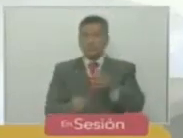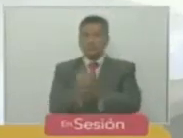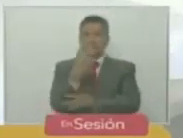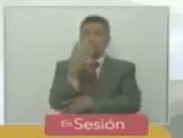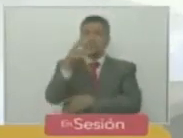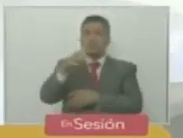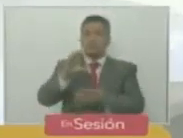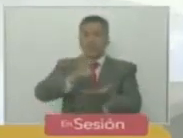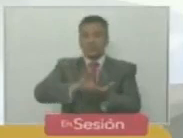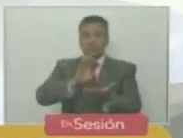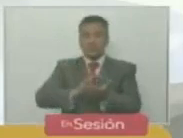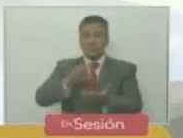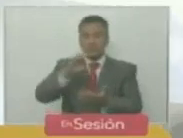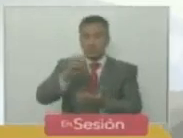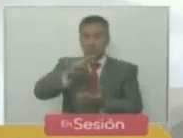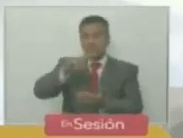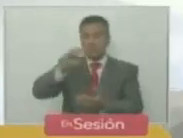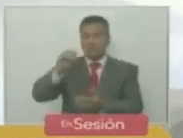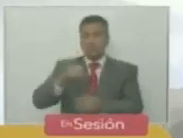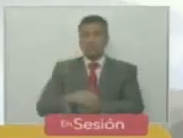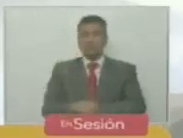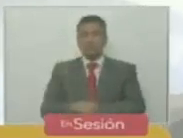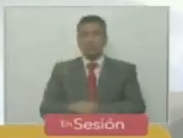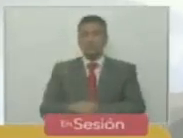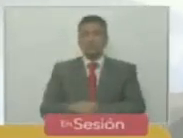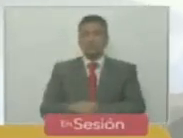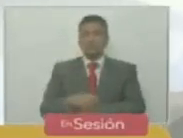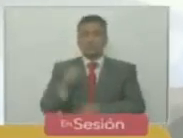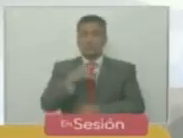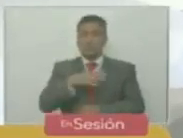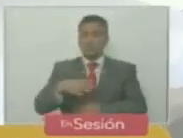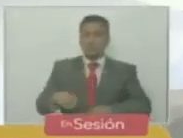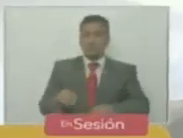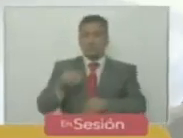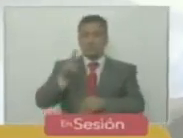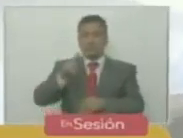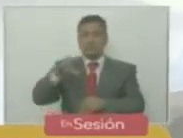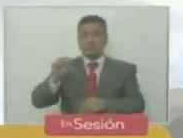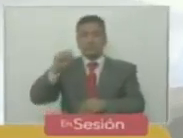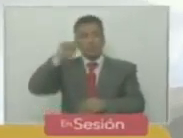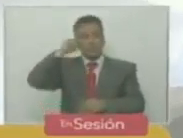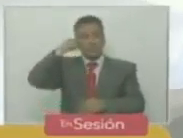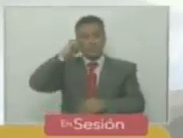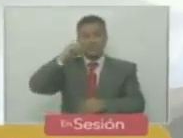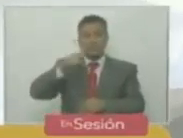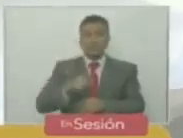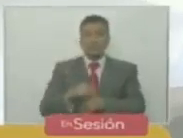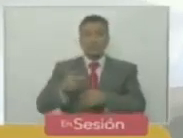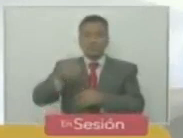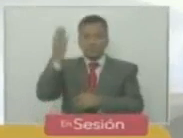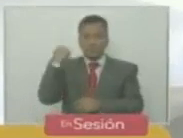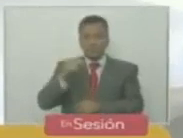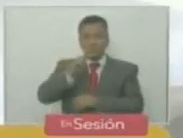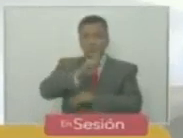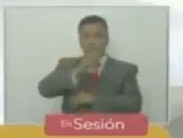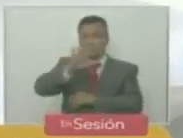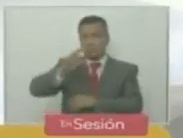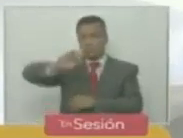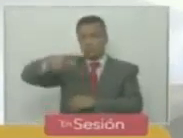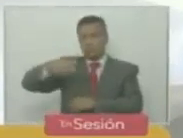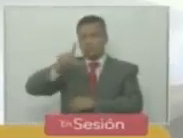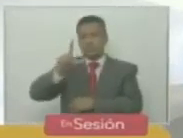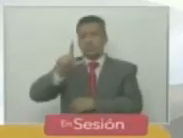de la ciudad de Santa Ana de Coro, y Blanca Romero Vargas, quien recordó que el pasado 25 de julio